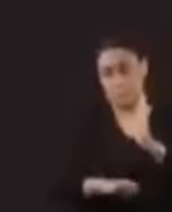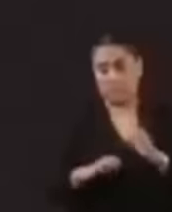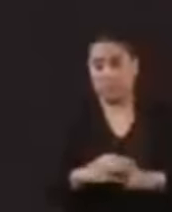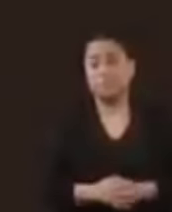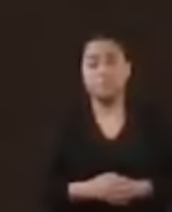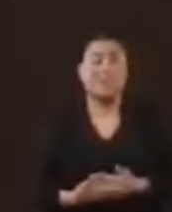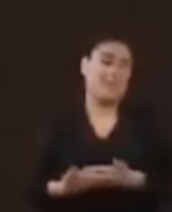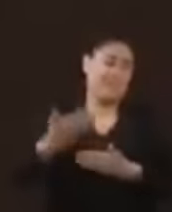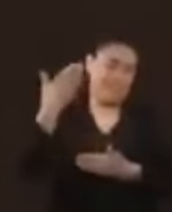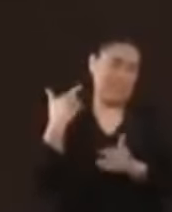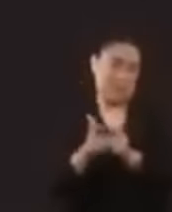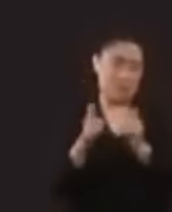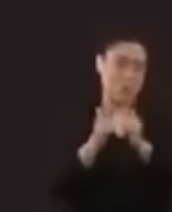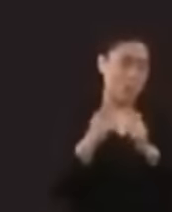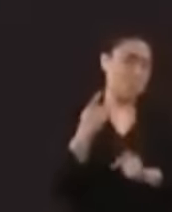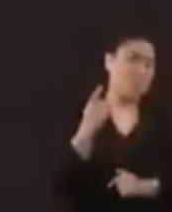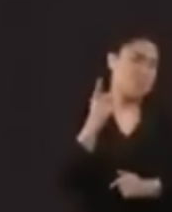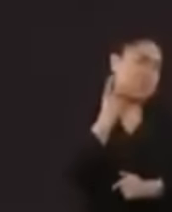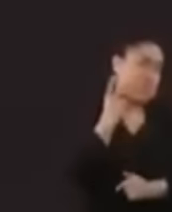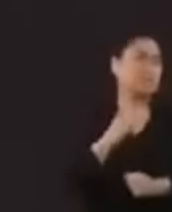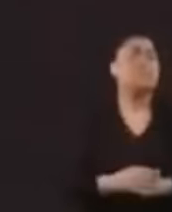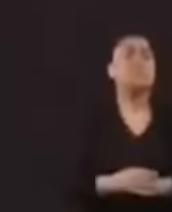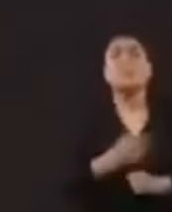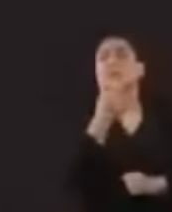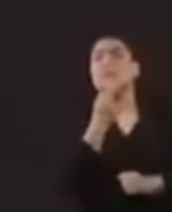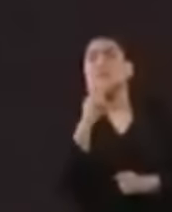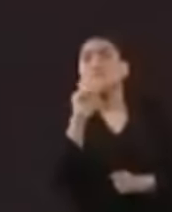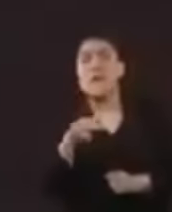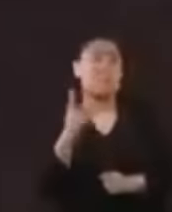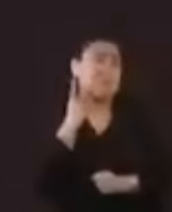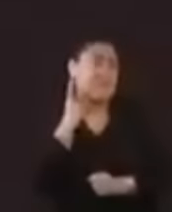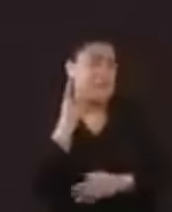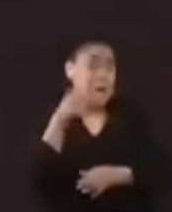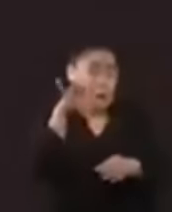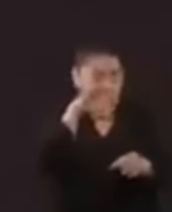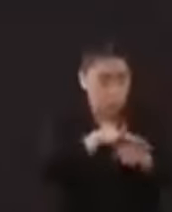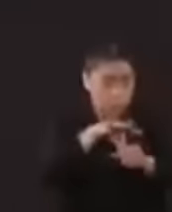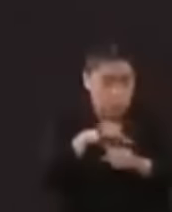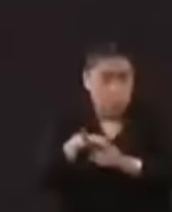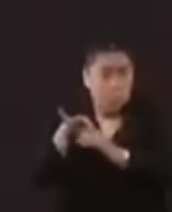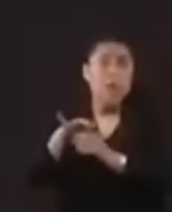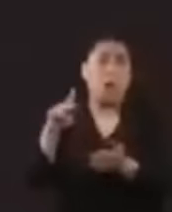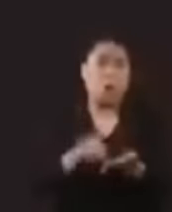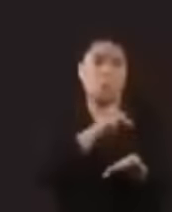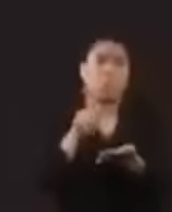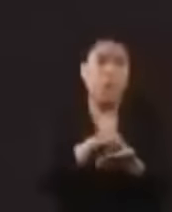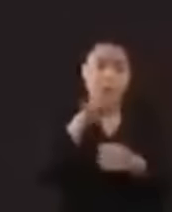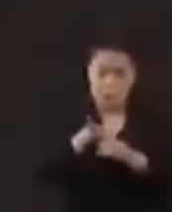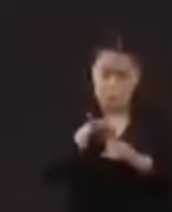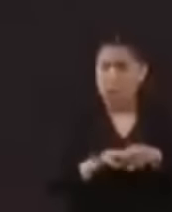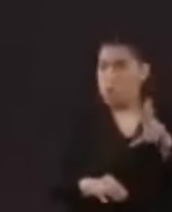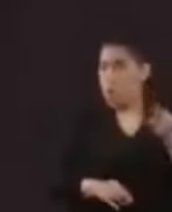la legislatura pasada, un diputado del PAN votó en todas las ocasiones en contra